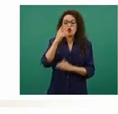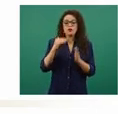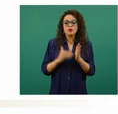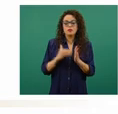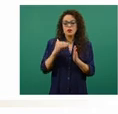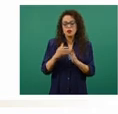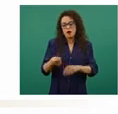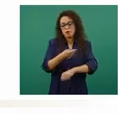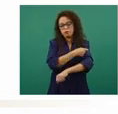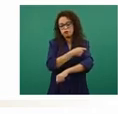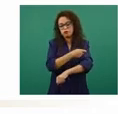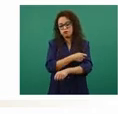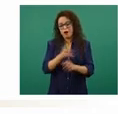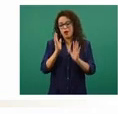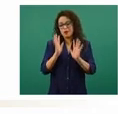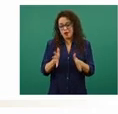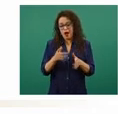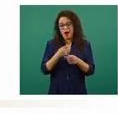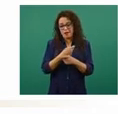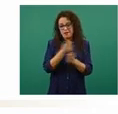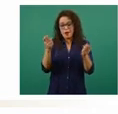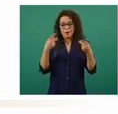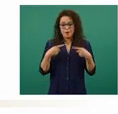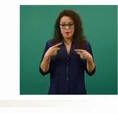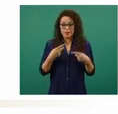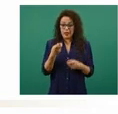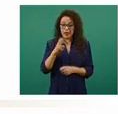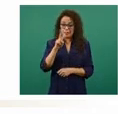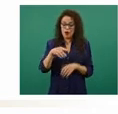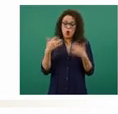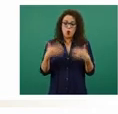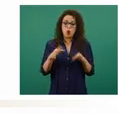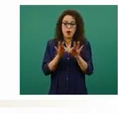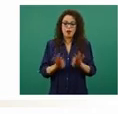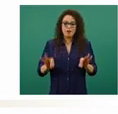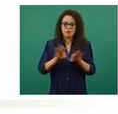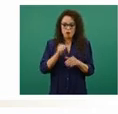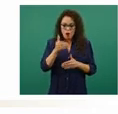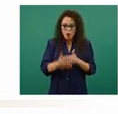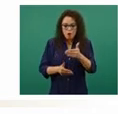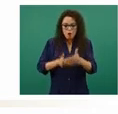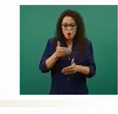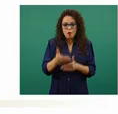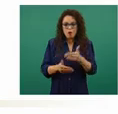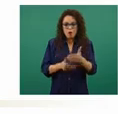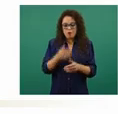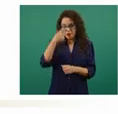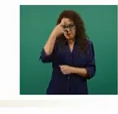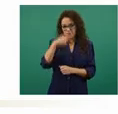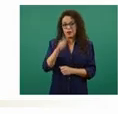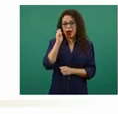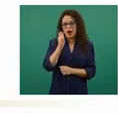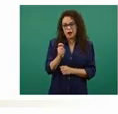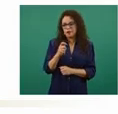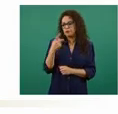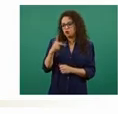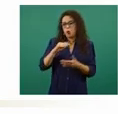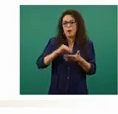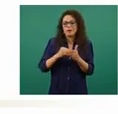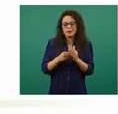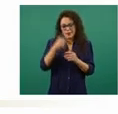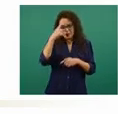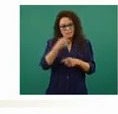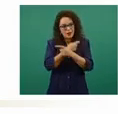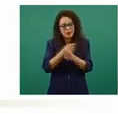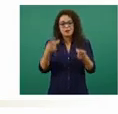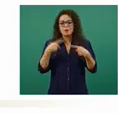de dosis de vacunas, y eso obviamente representa un avance importantísimo para la Estrategia Nacional de Vacunación, y refleja también